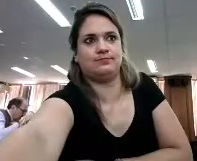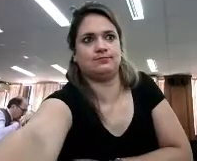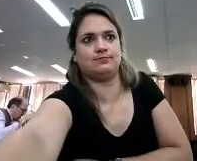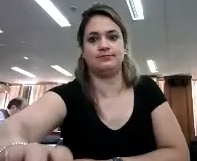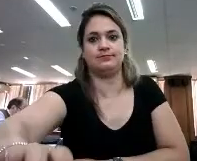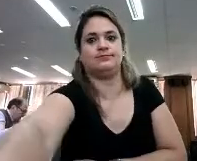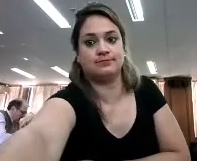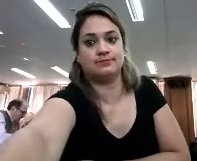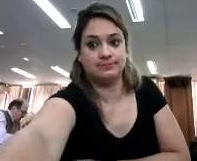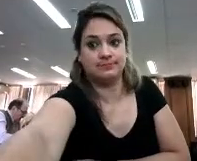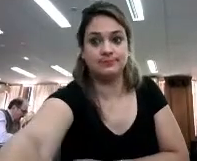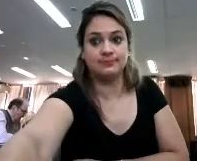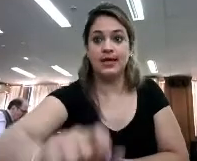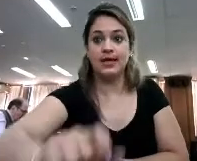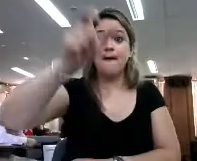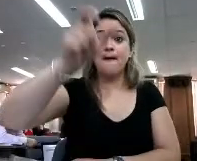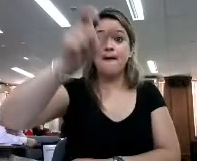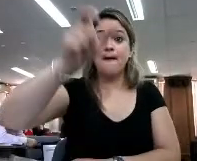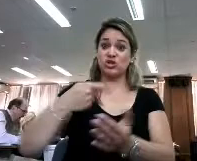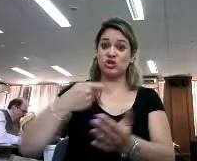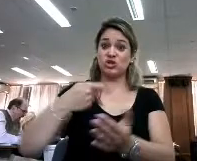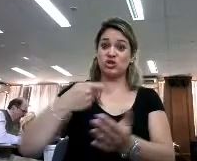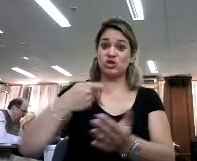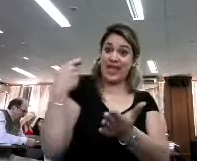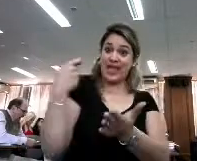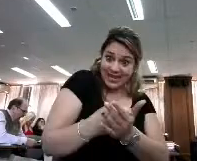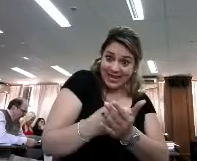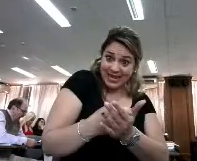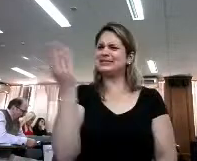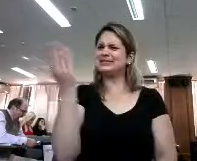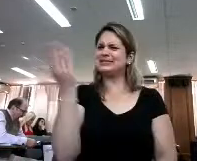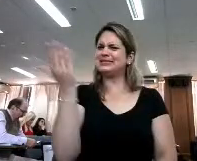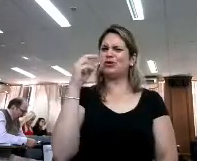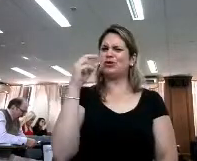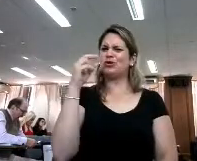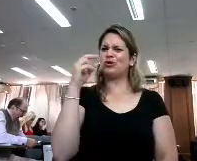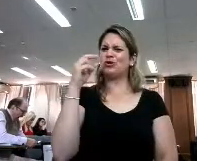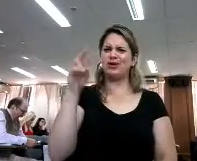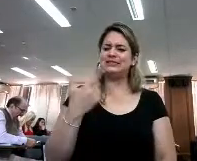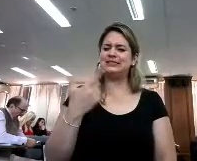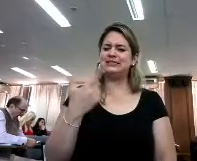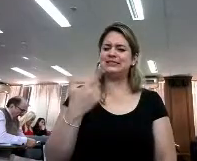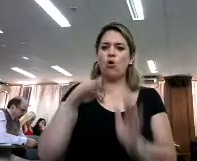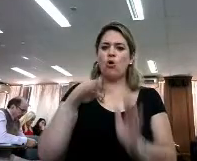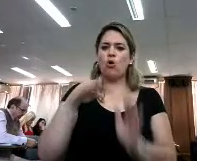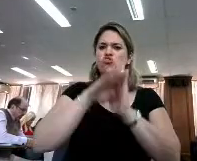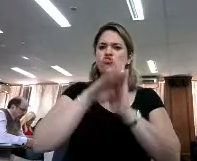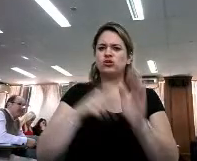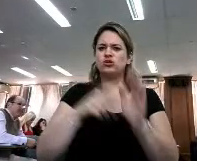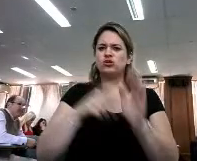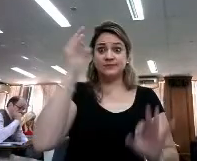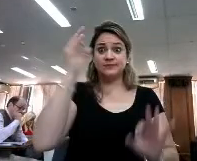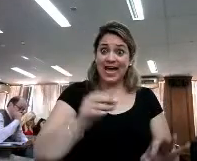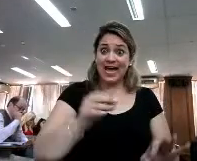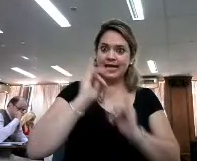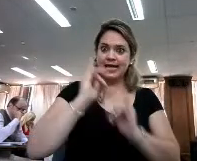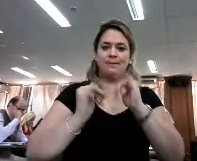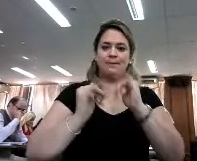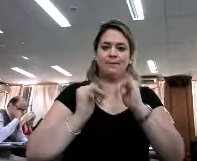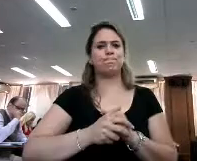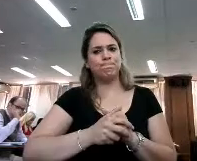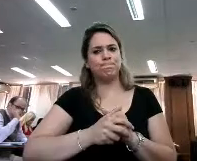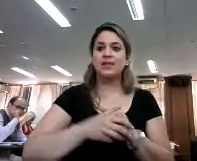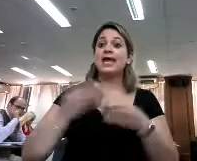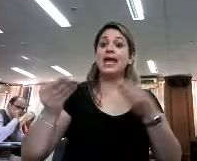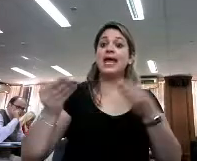Claramente, el que invierte, en esos días estaba leyendo algún texto para venir acá y alguna